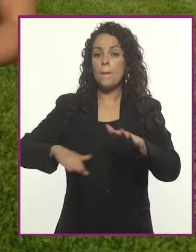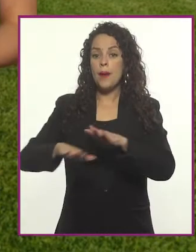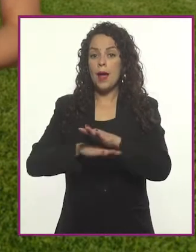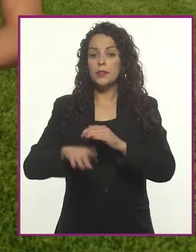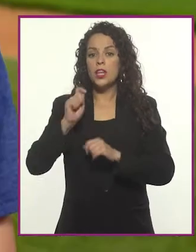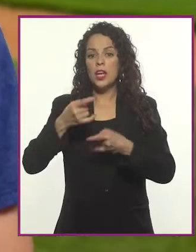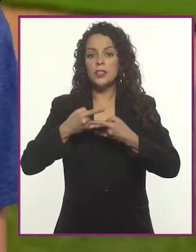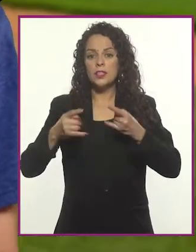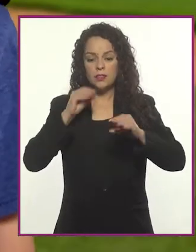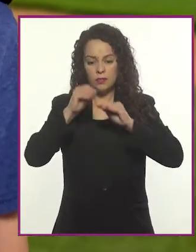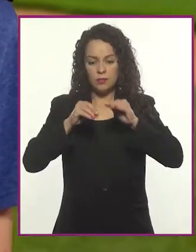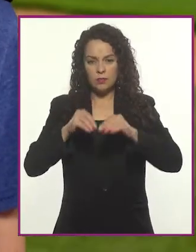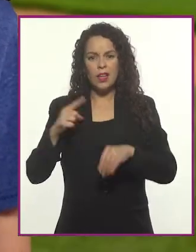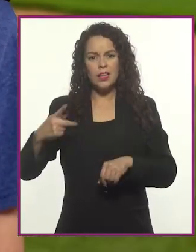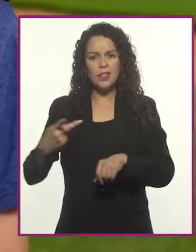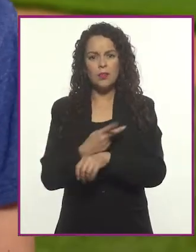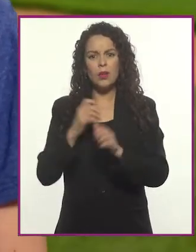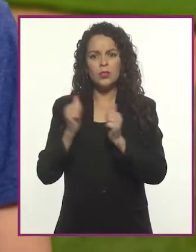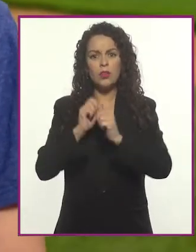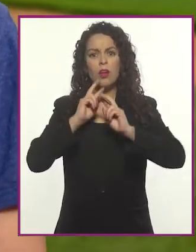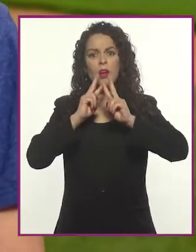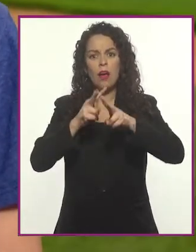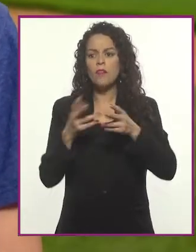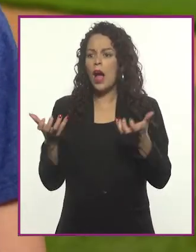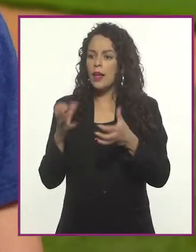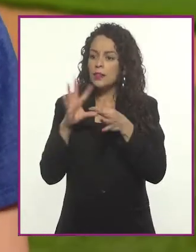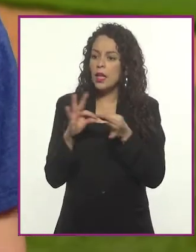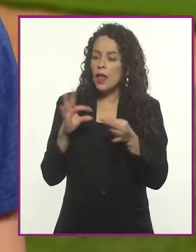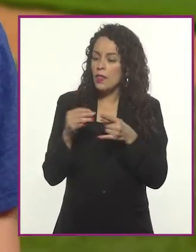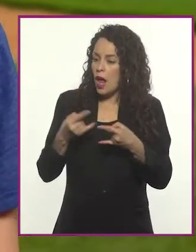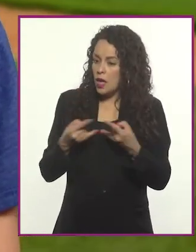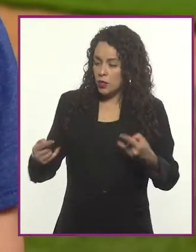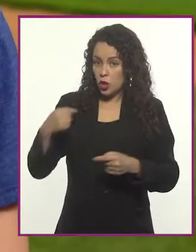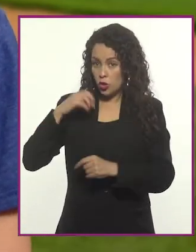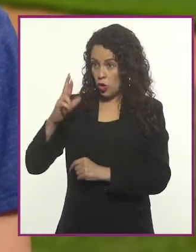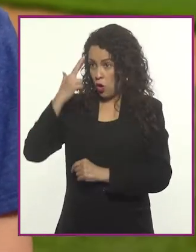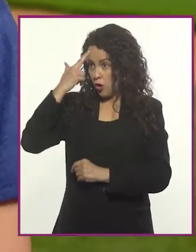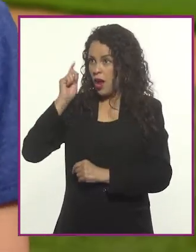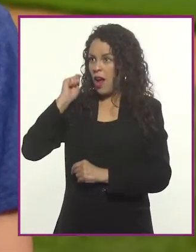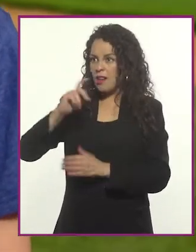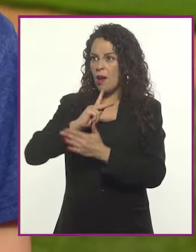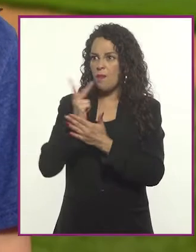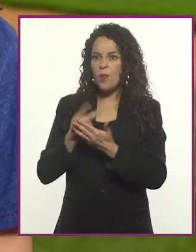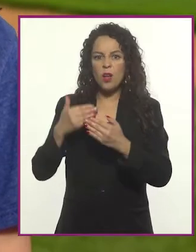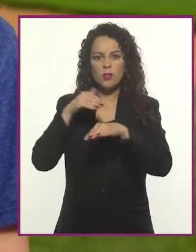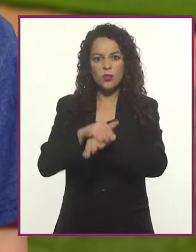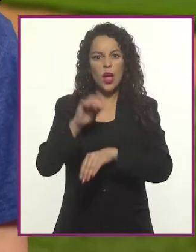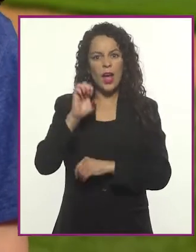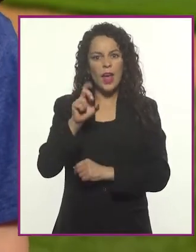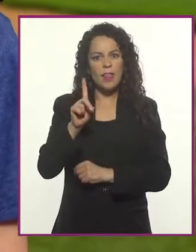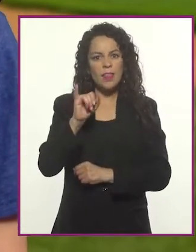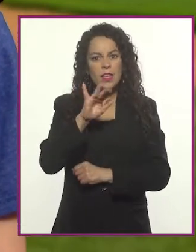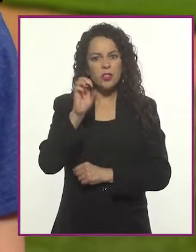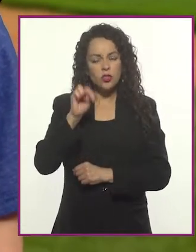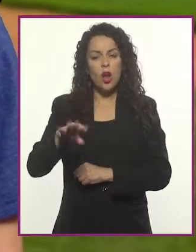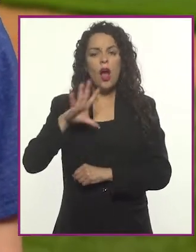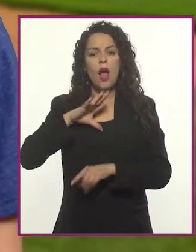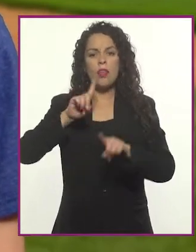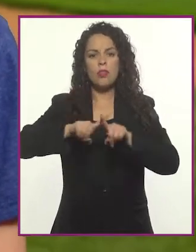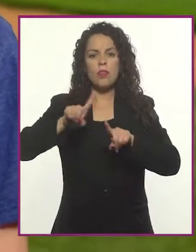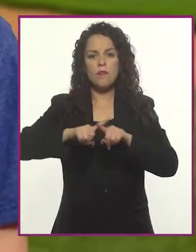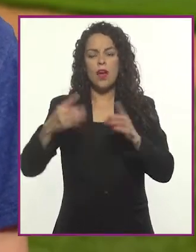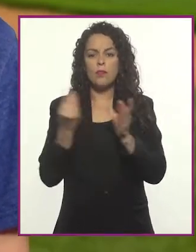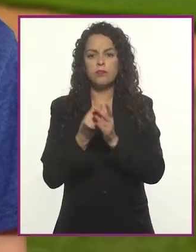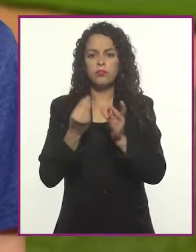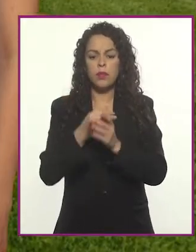historia. ¿Qué pasa con la voz que cuenta la historia? Según recuerdo en nuestro programa de edición literaria, hablamos de los distintos tipos